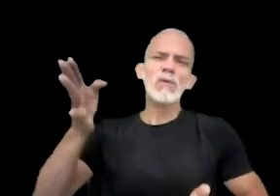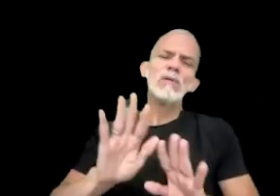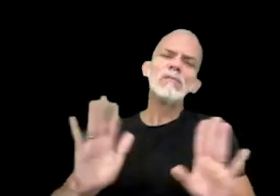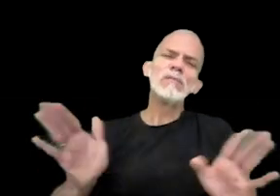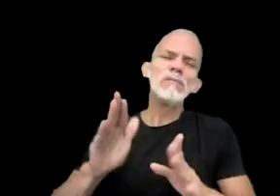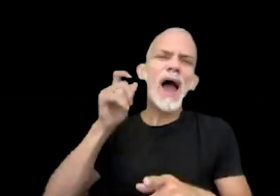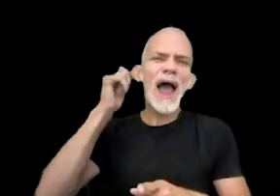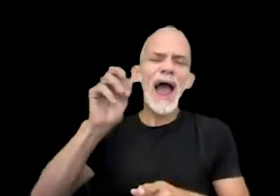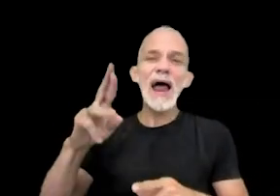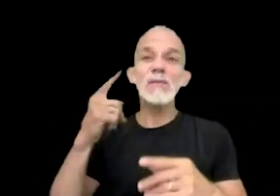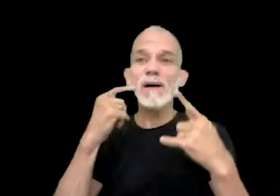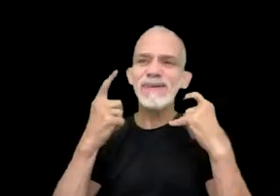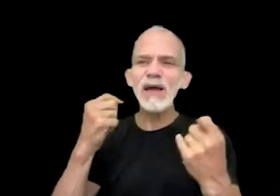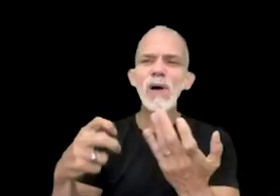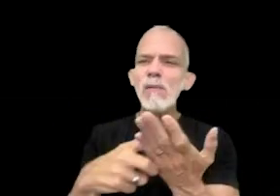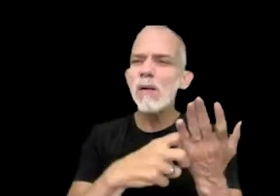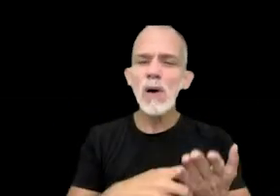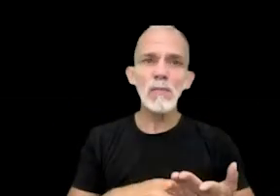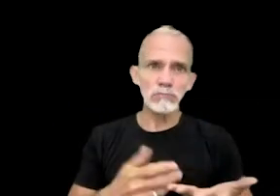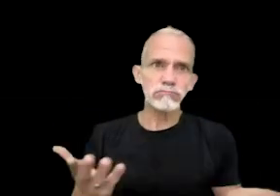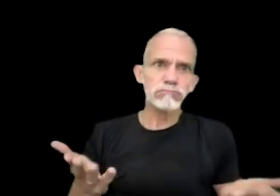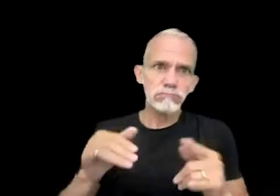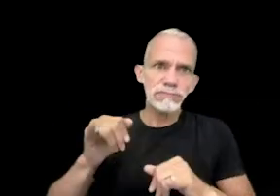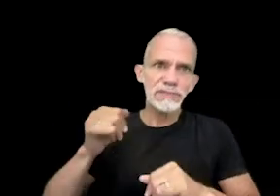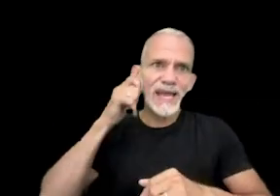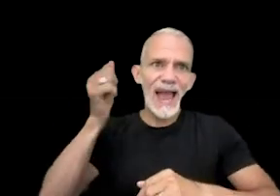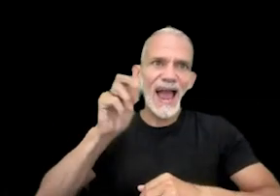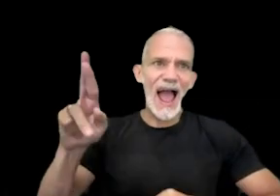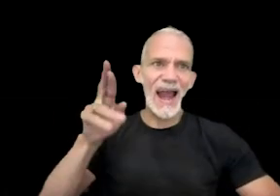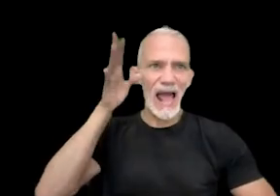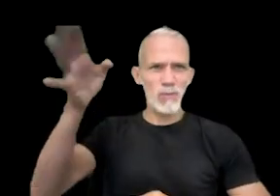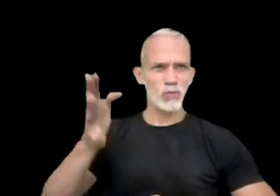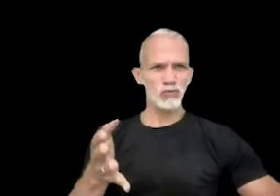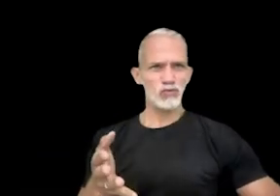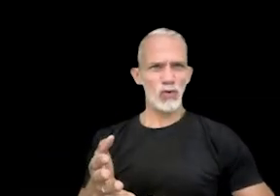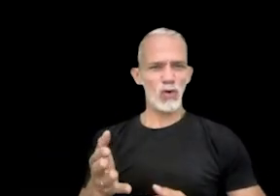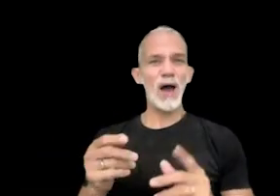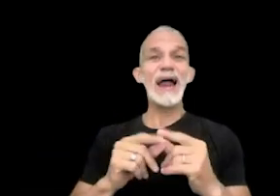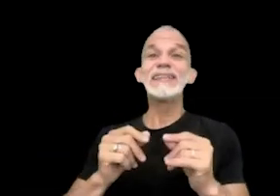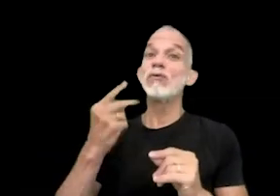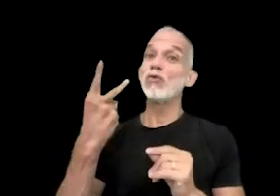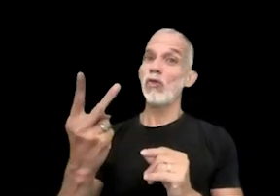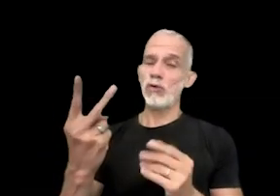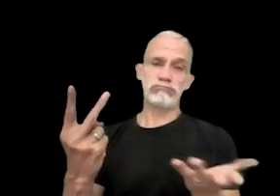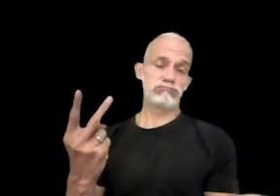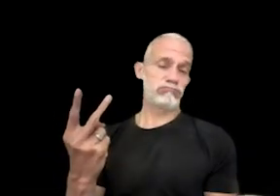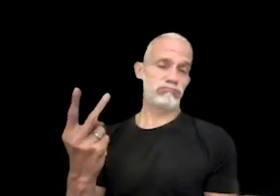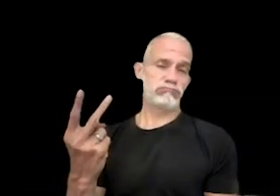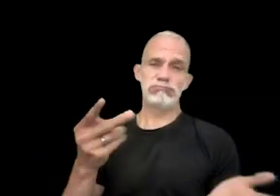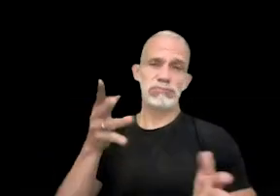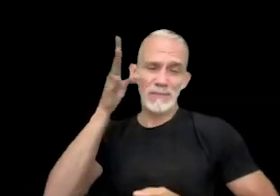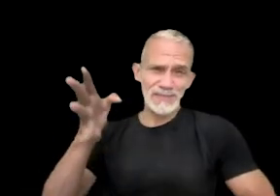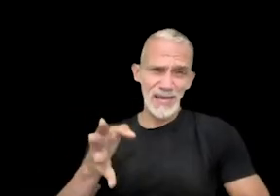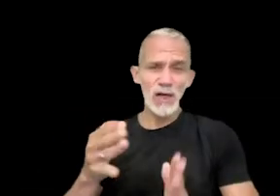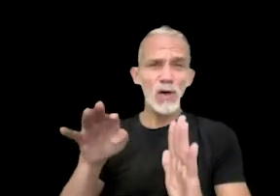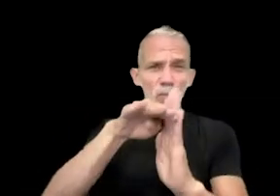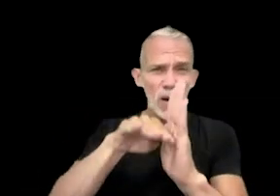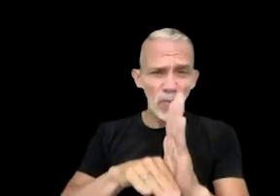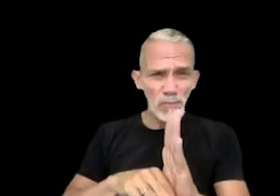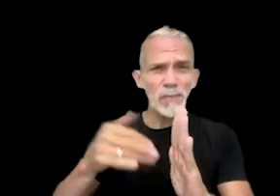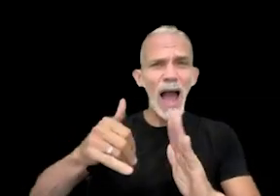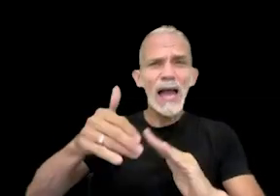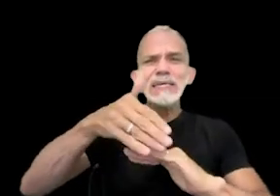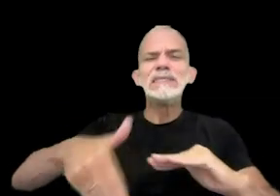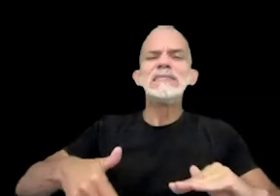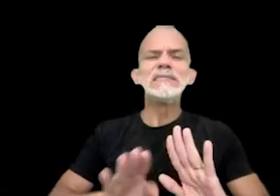en fiscalizaciones se hace abuso de la GAR. Se hace abuso del artículo 2. O sea, tiene un marco limitado de